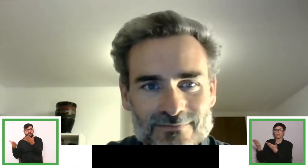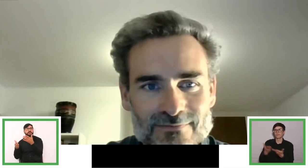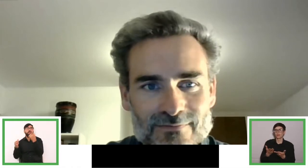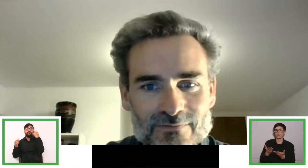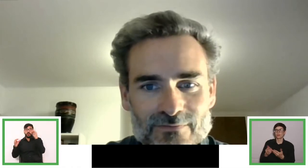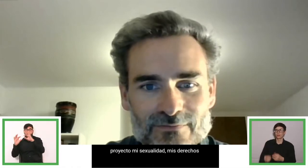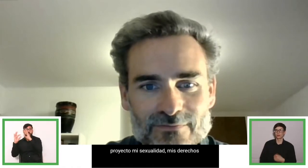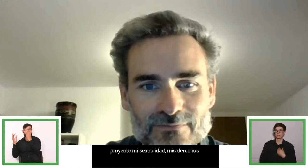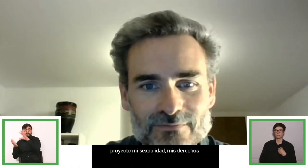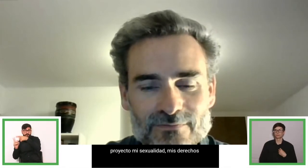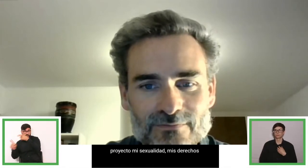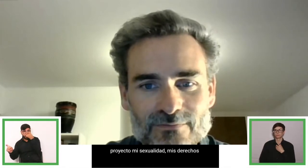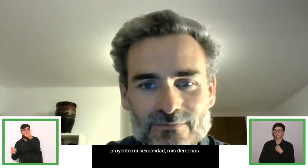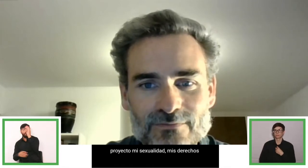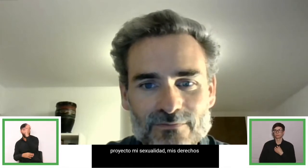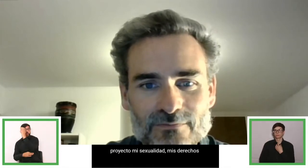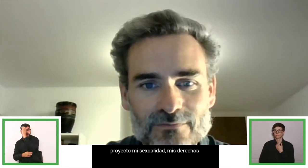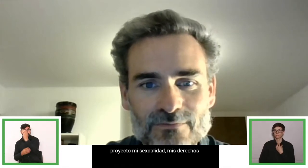Diana.